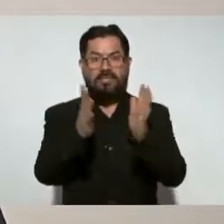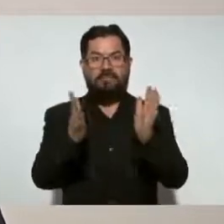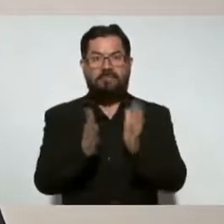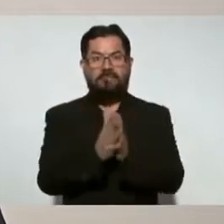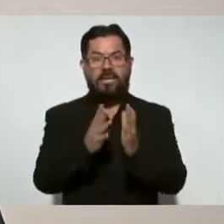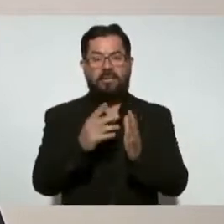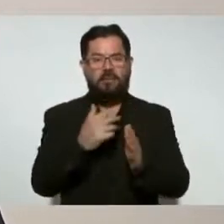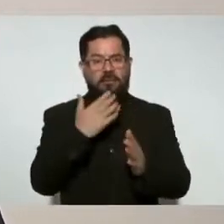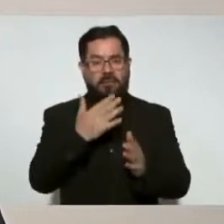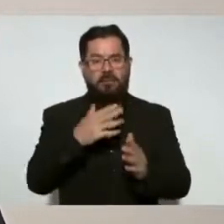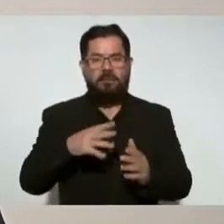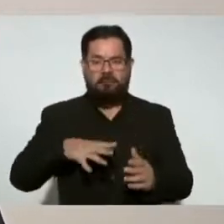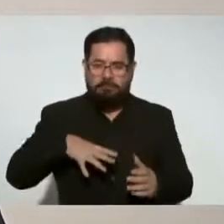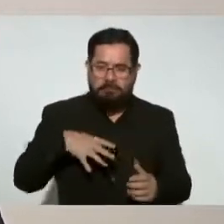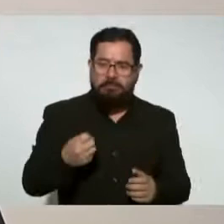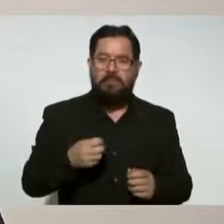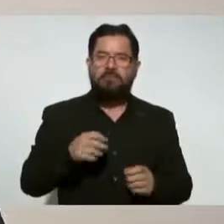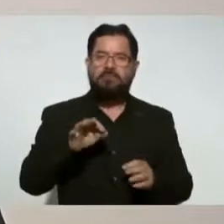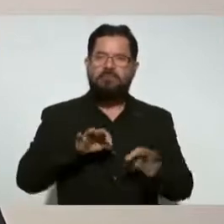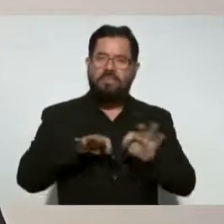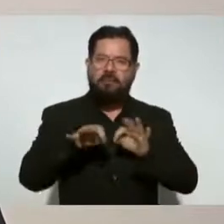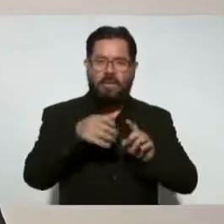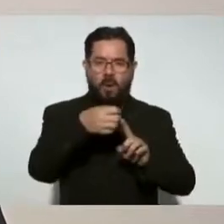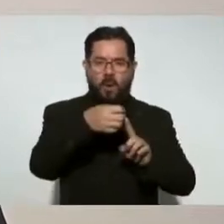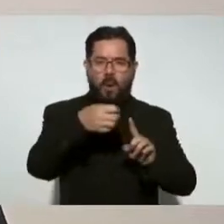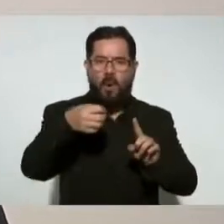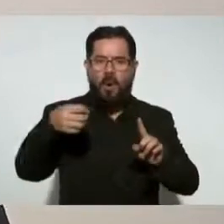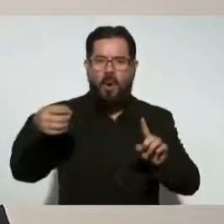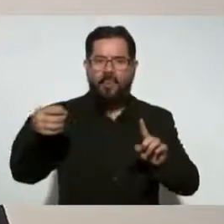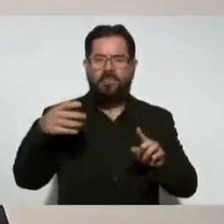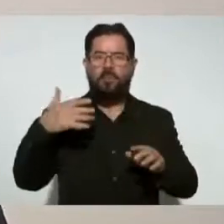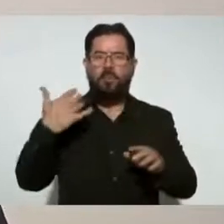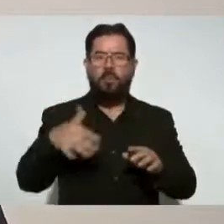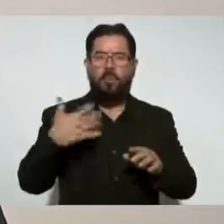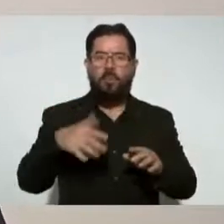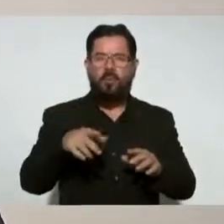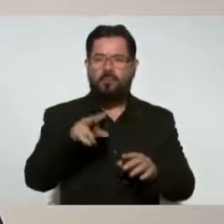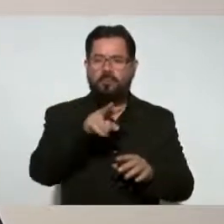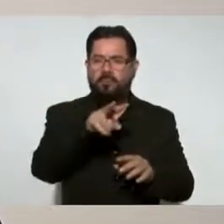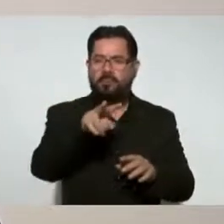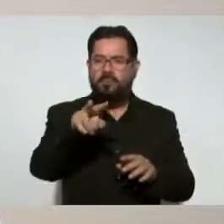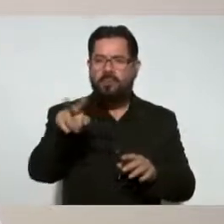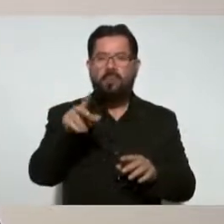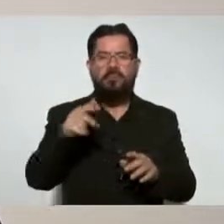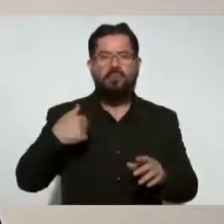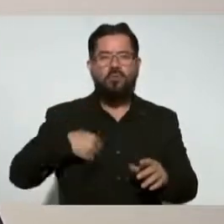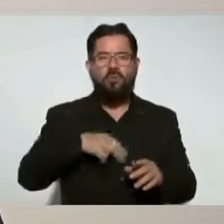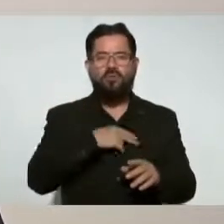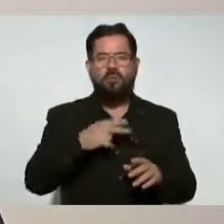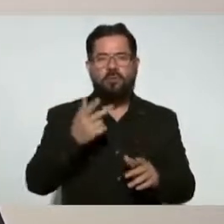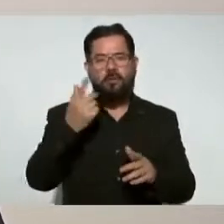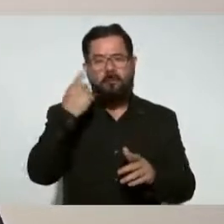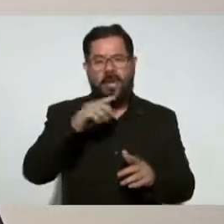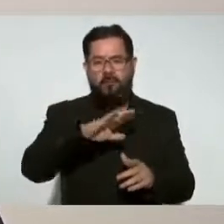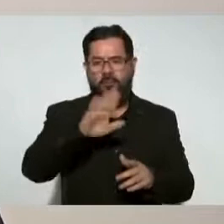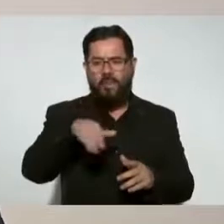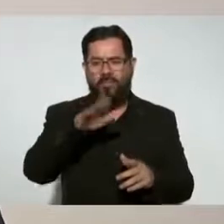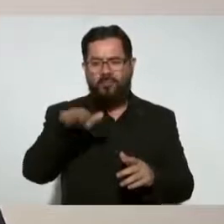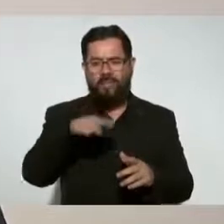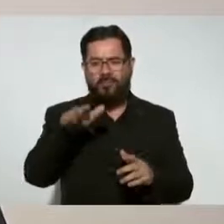sacó adelante con orden y además tratando y logrando que tuviéramos menos